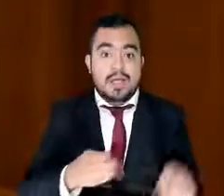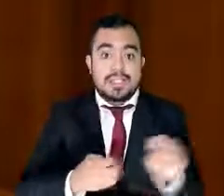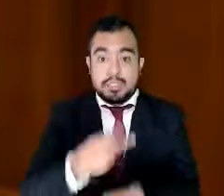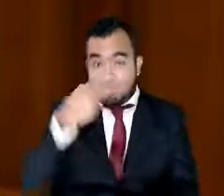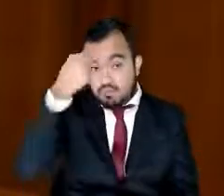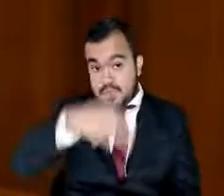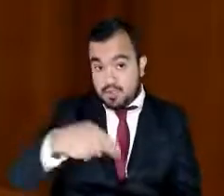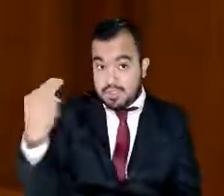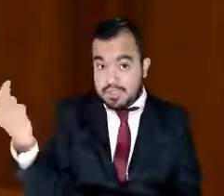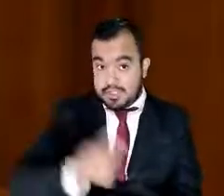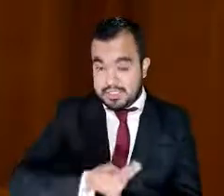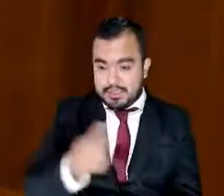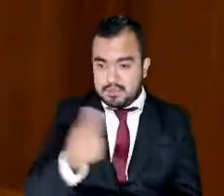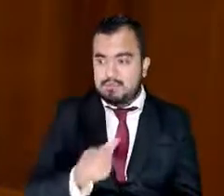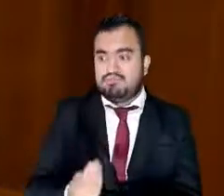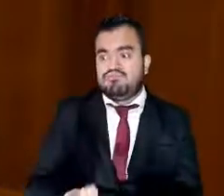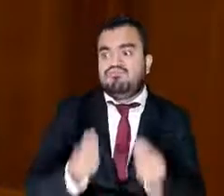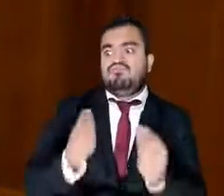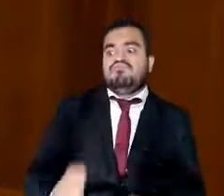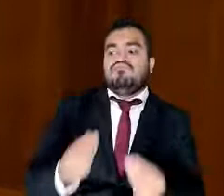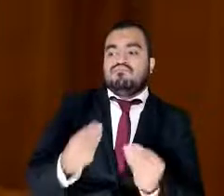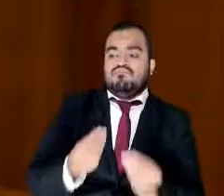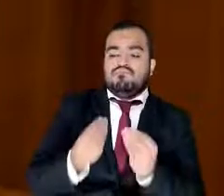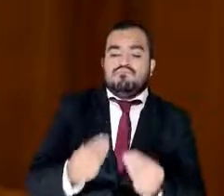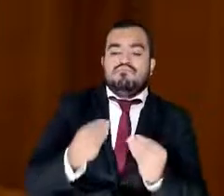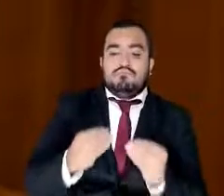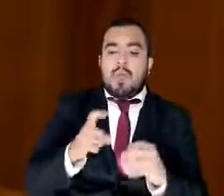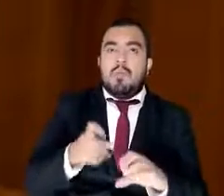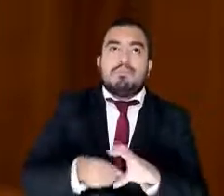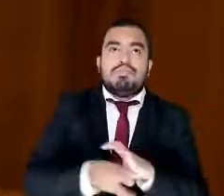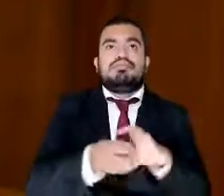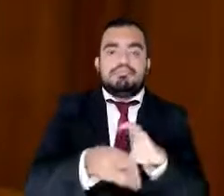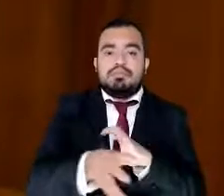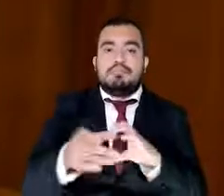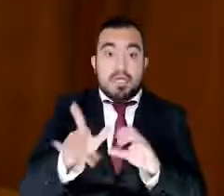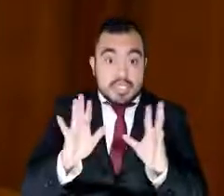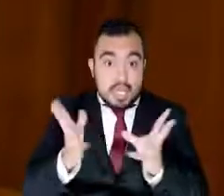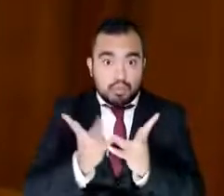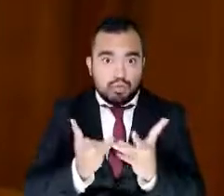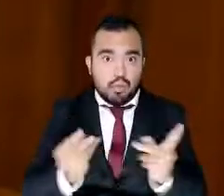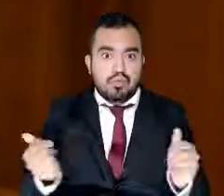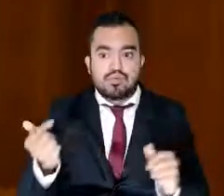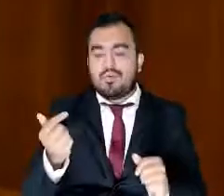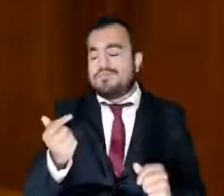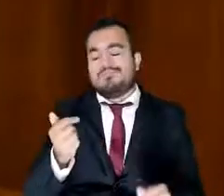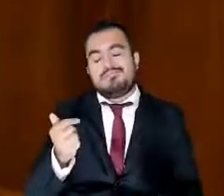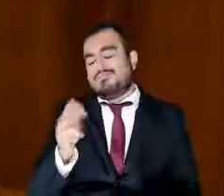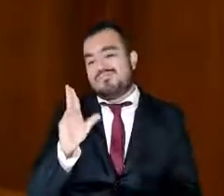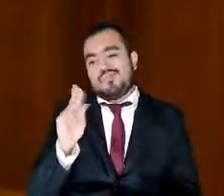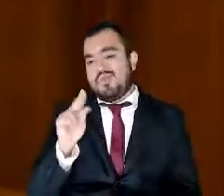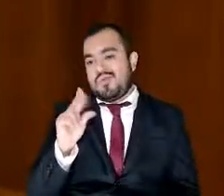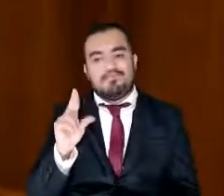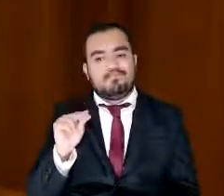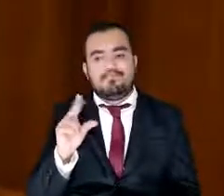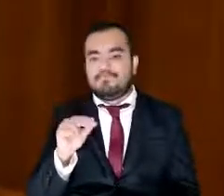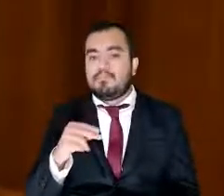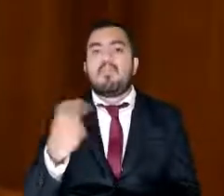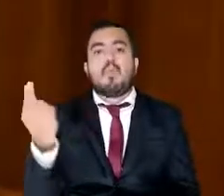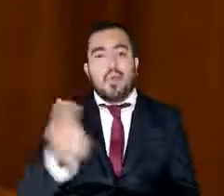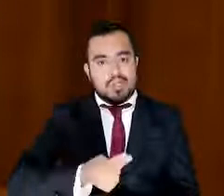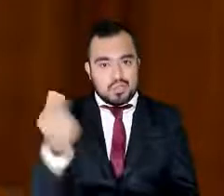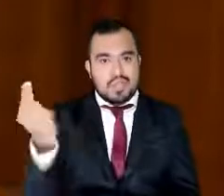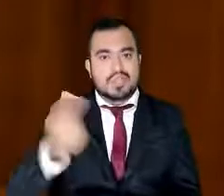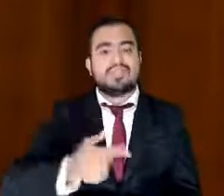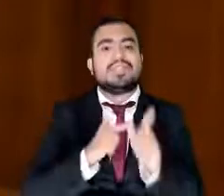requeriríamos miles de pipas dando vueltas y aún así no sería la solución para el desabasto de agua, y por eso